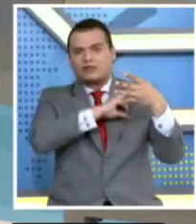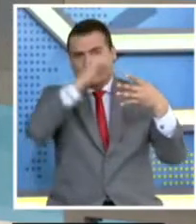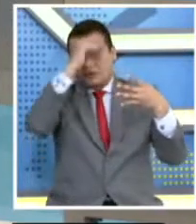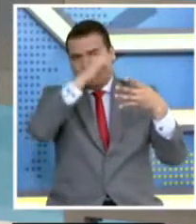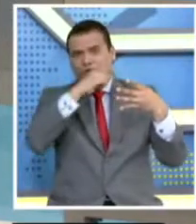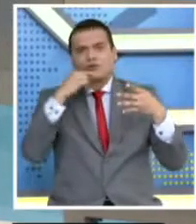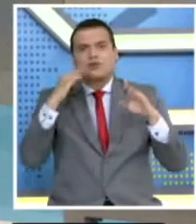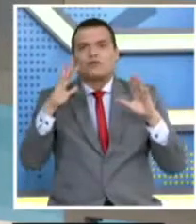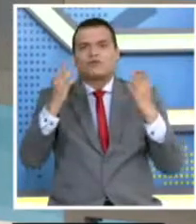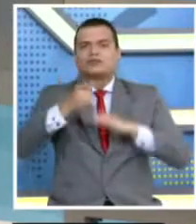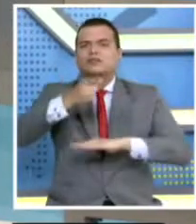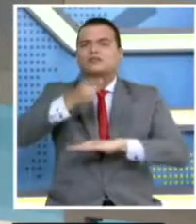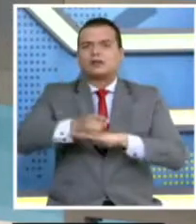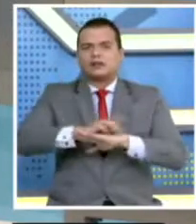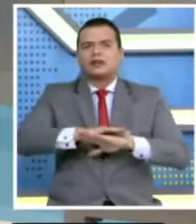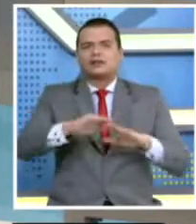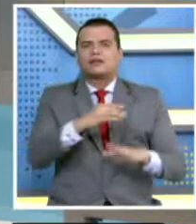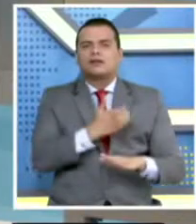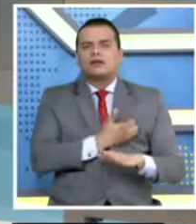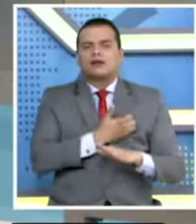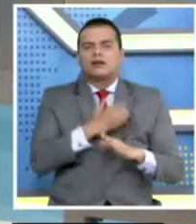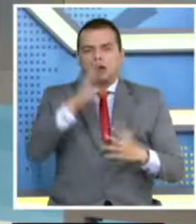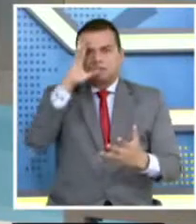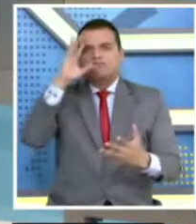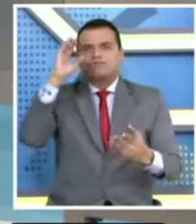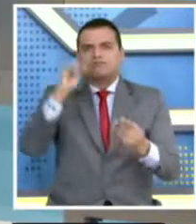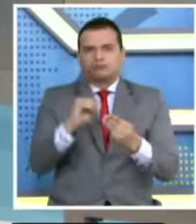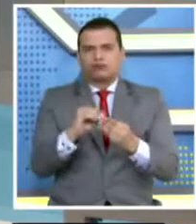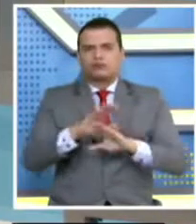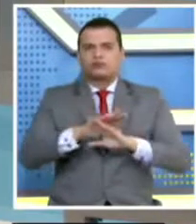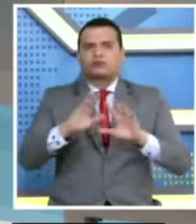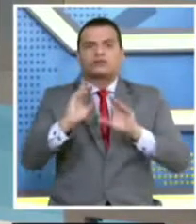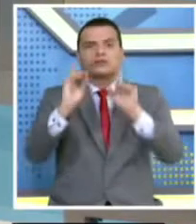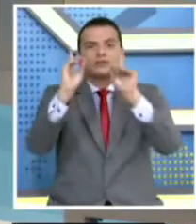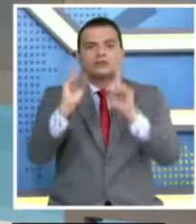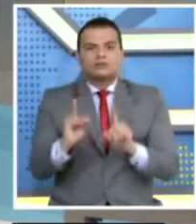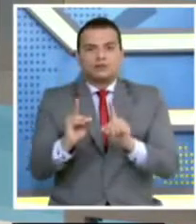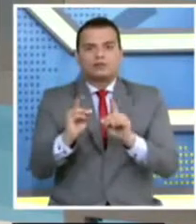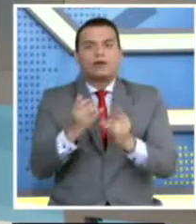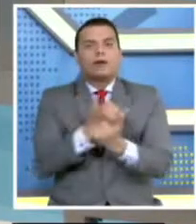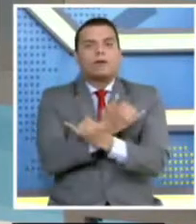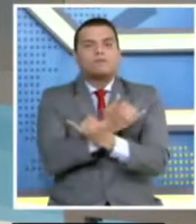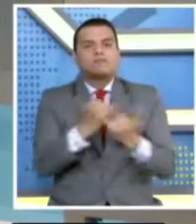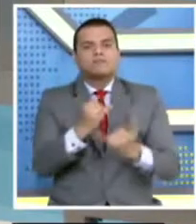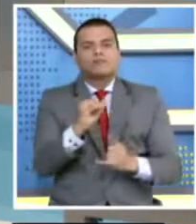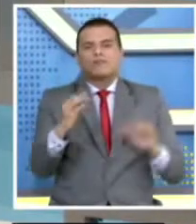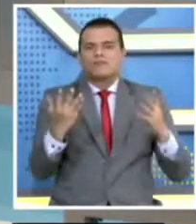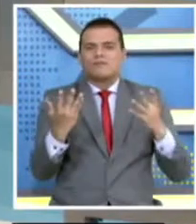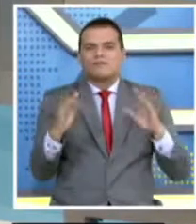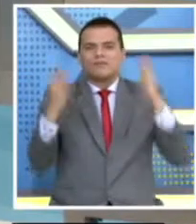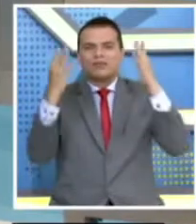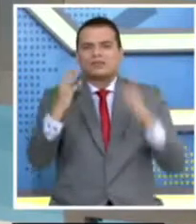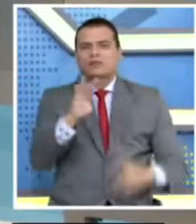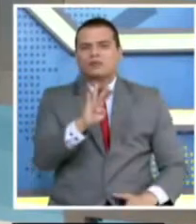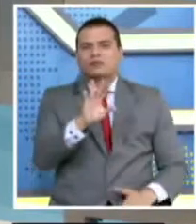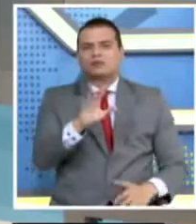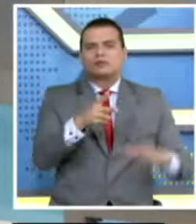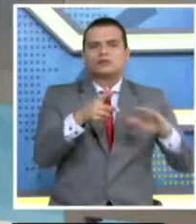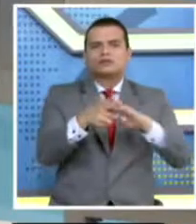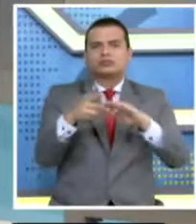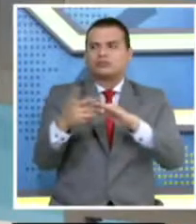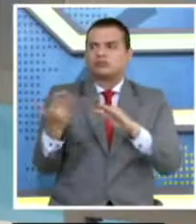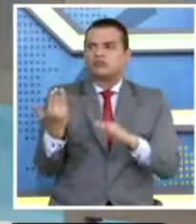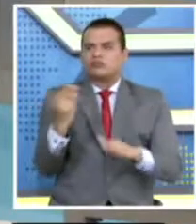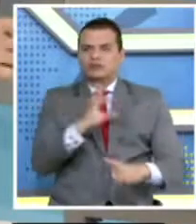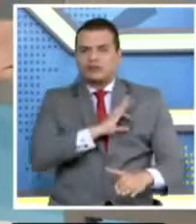festivo. Esta es la decisión que han tomado las autoridades en las últimas horas luego de que por lo menos 45 fiestas hayan sido desactivadas durante el fin